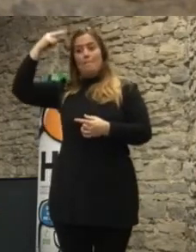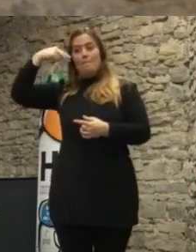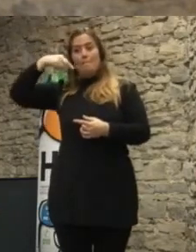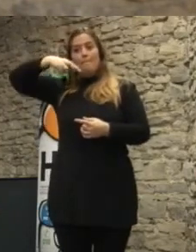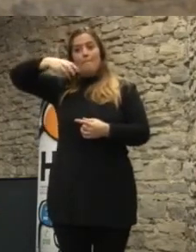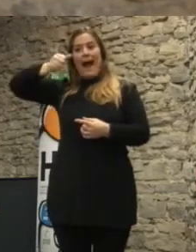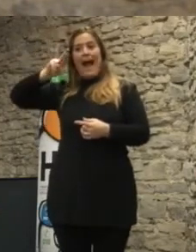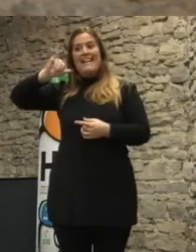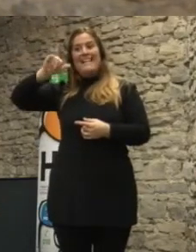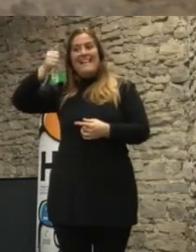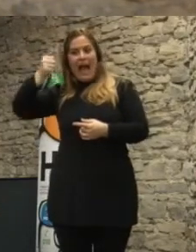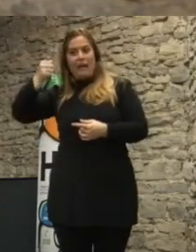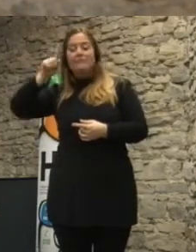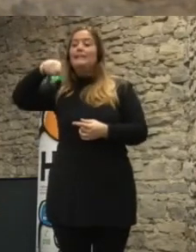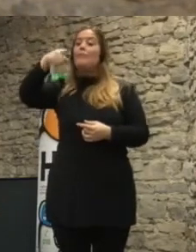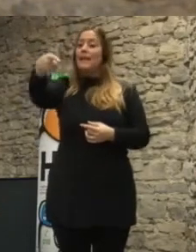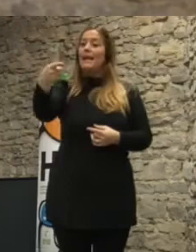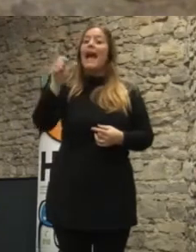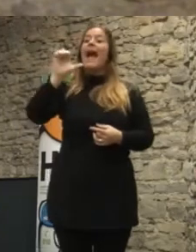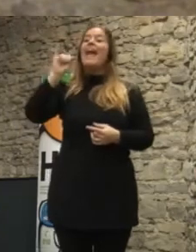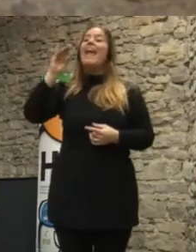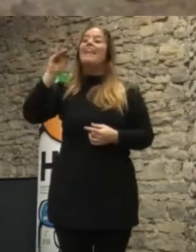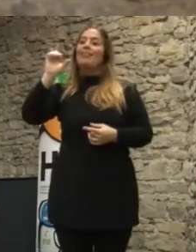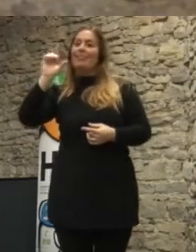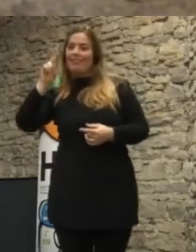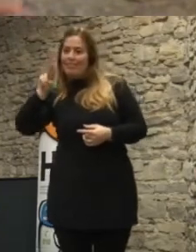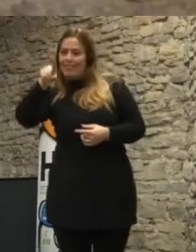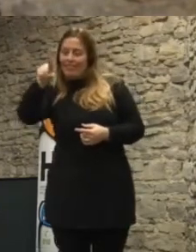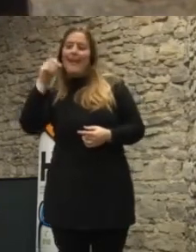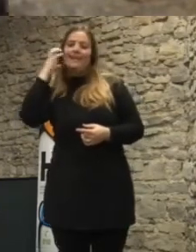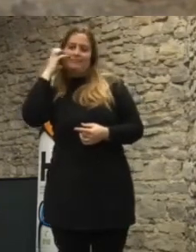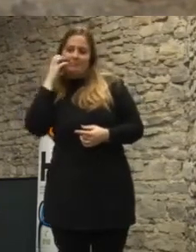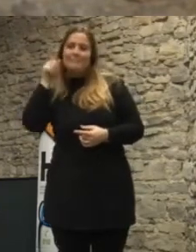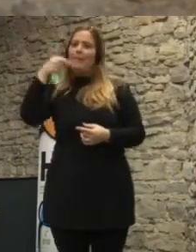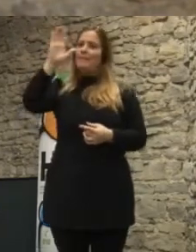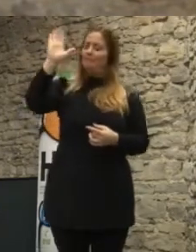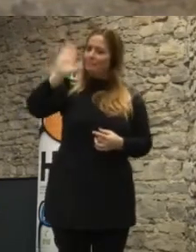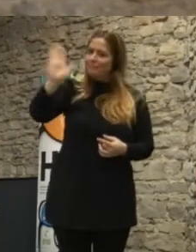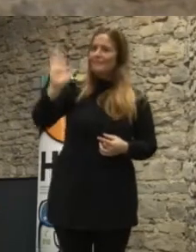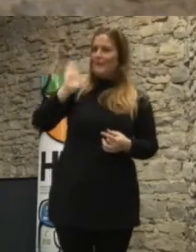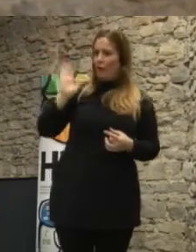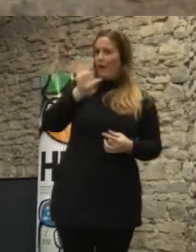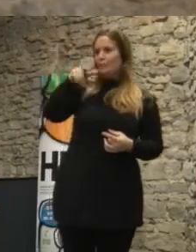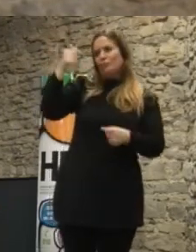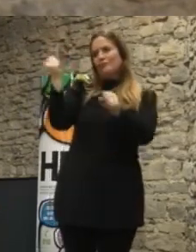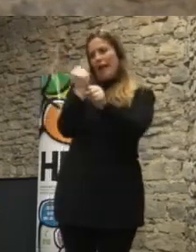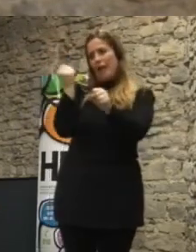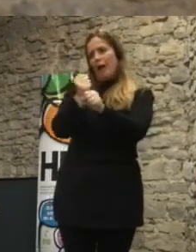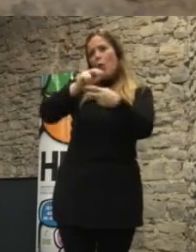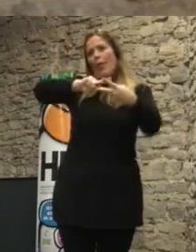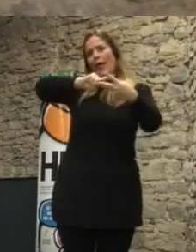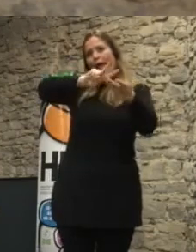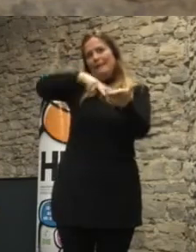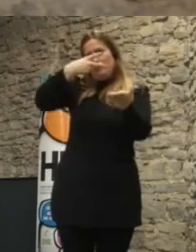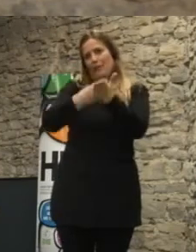y a Eder, ¿no? Bueno, pues saludarles porque están haciendo también el trabajo de intérpretes de signos,